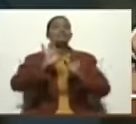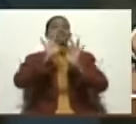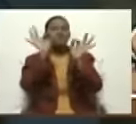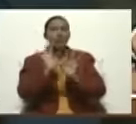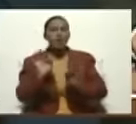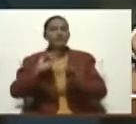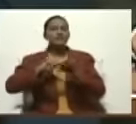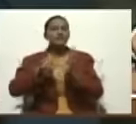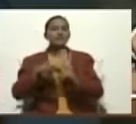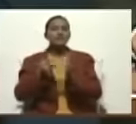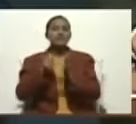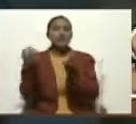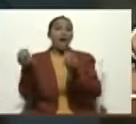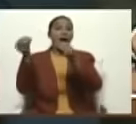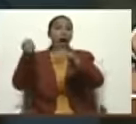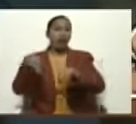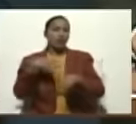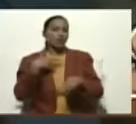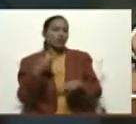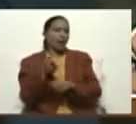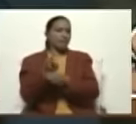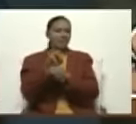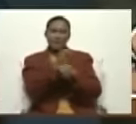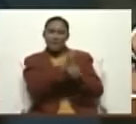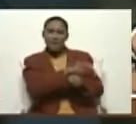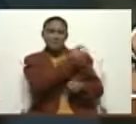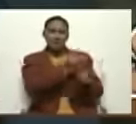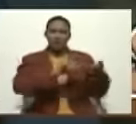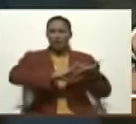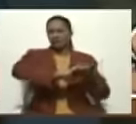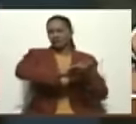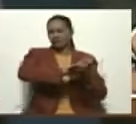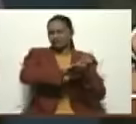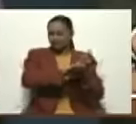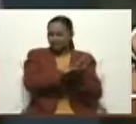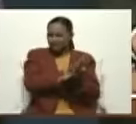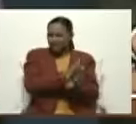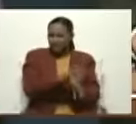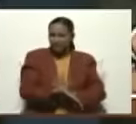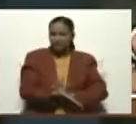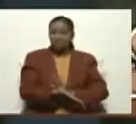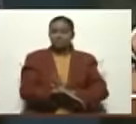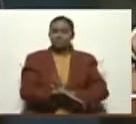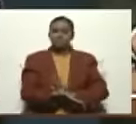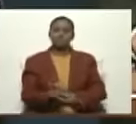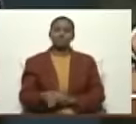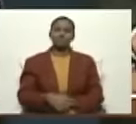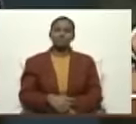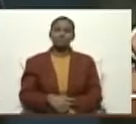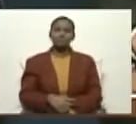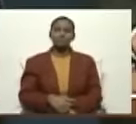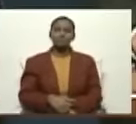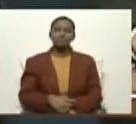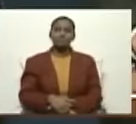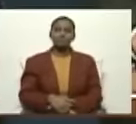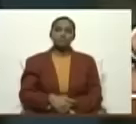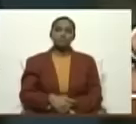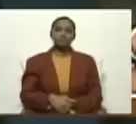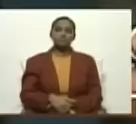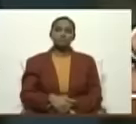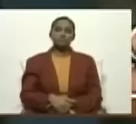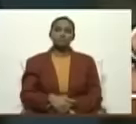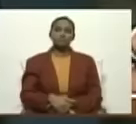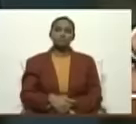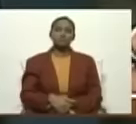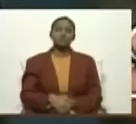vaticinó con una fuerza inédita y tremenda, de forma profética, en los términos que lo